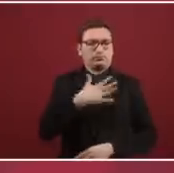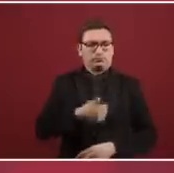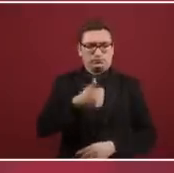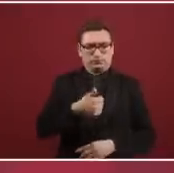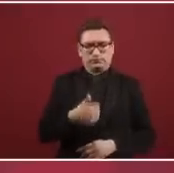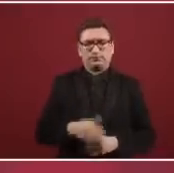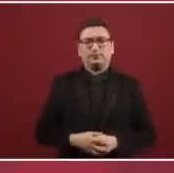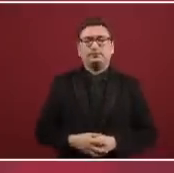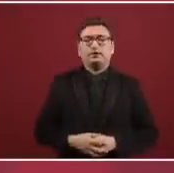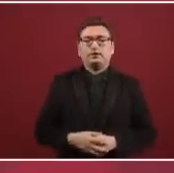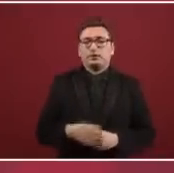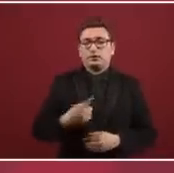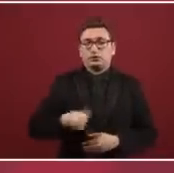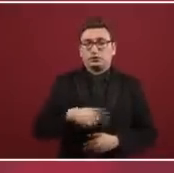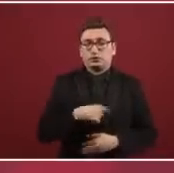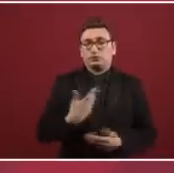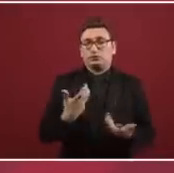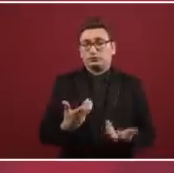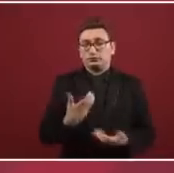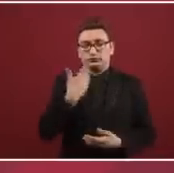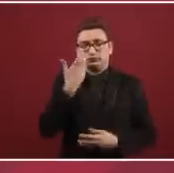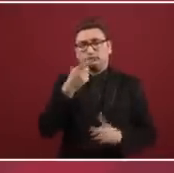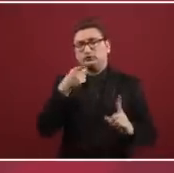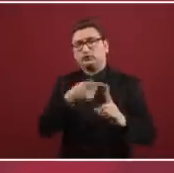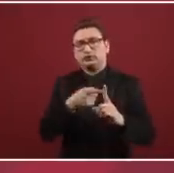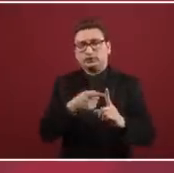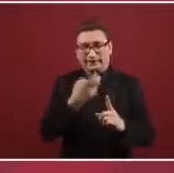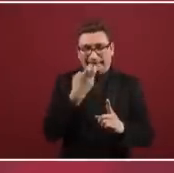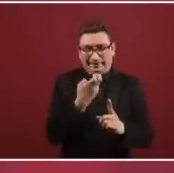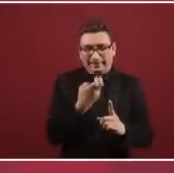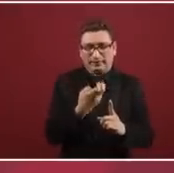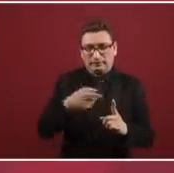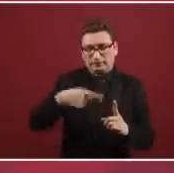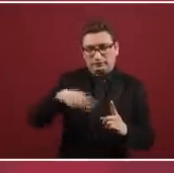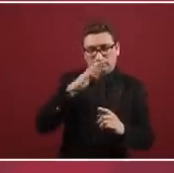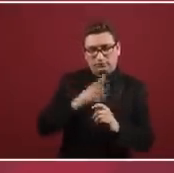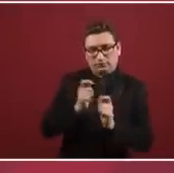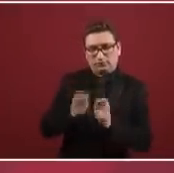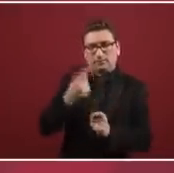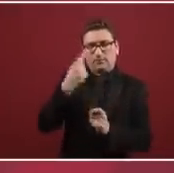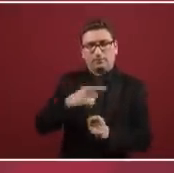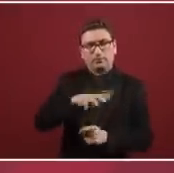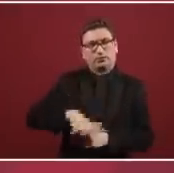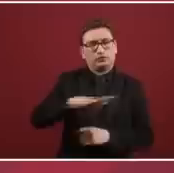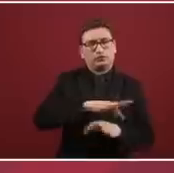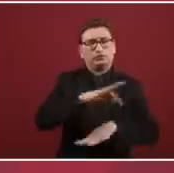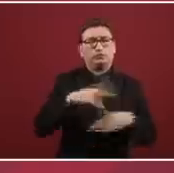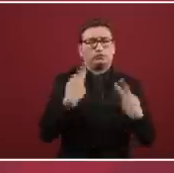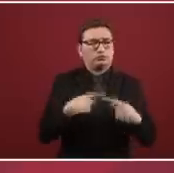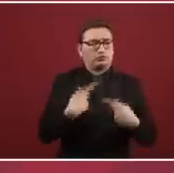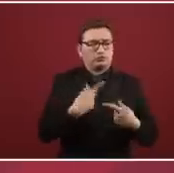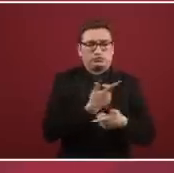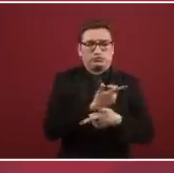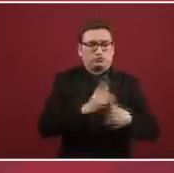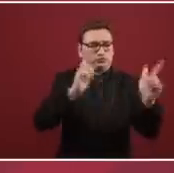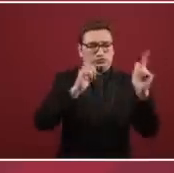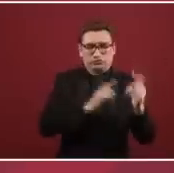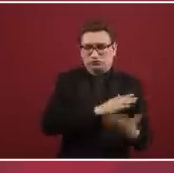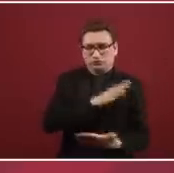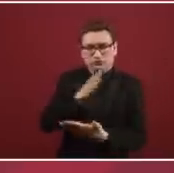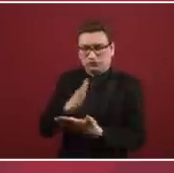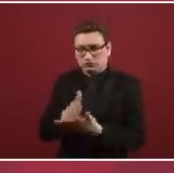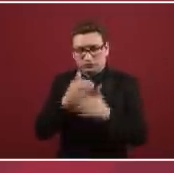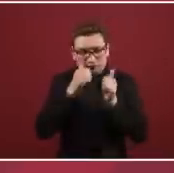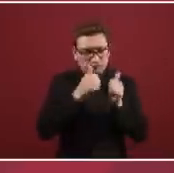que es el que queremos que atienda a la población abierta que